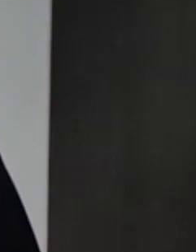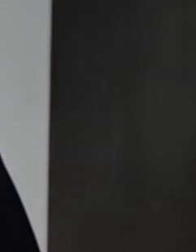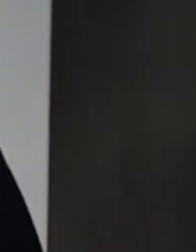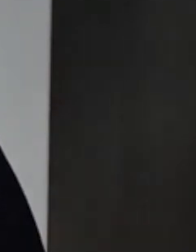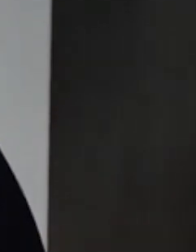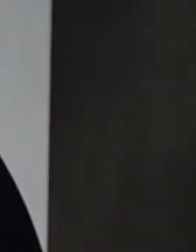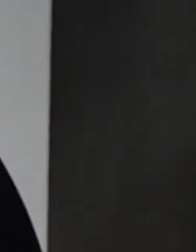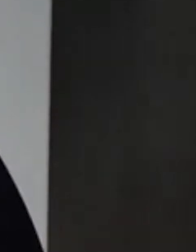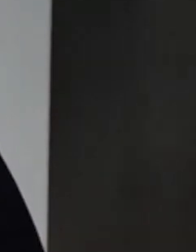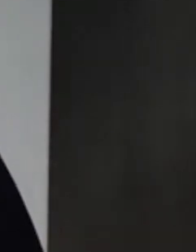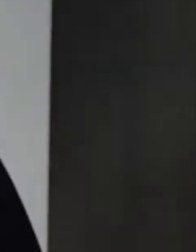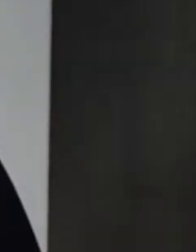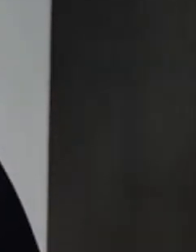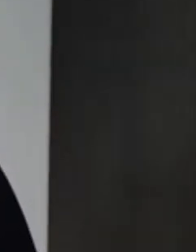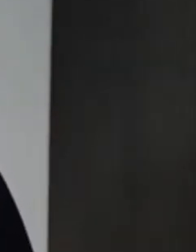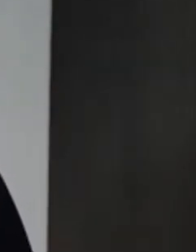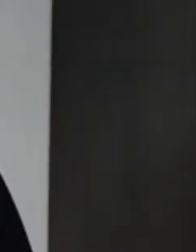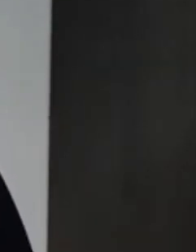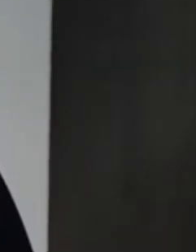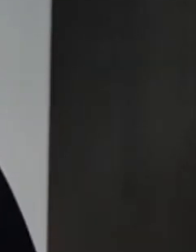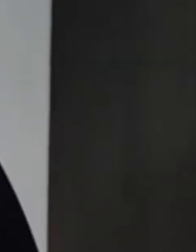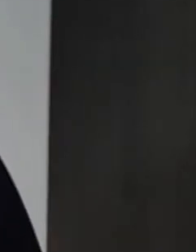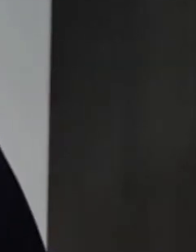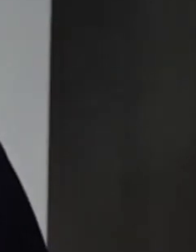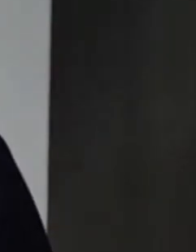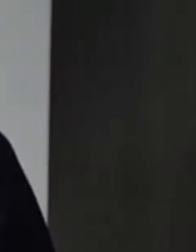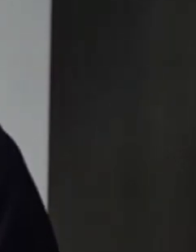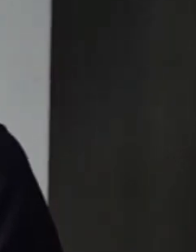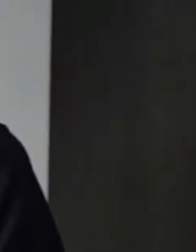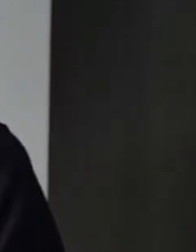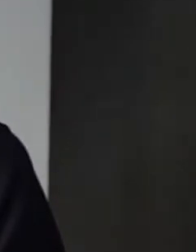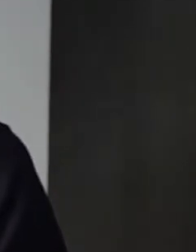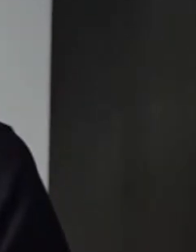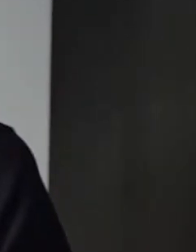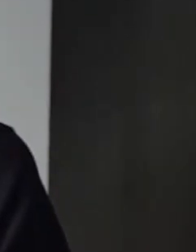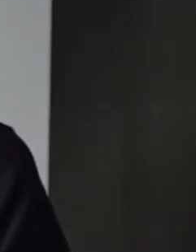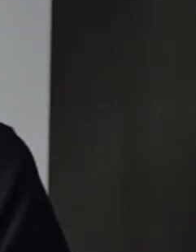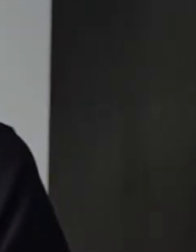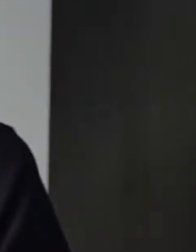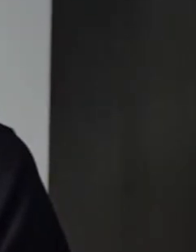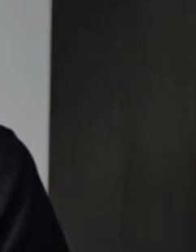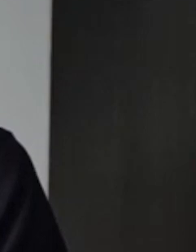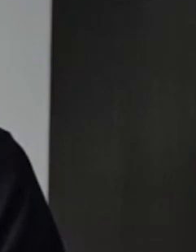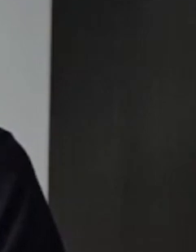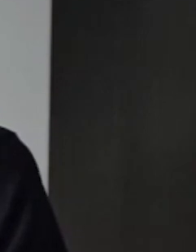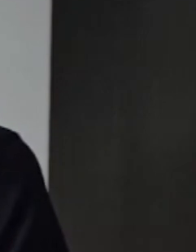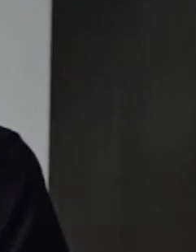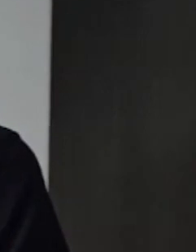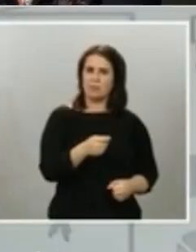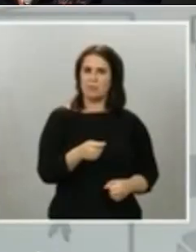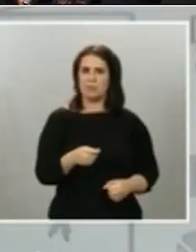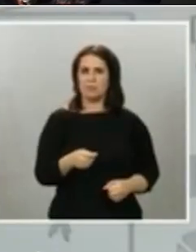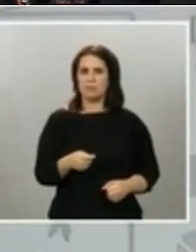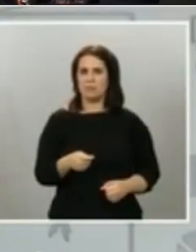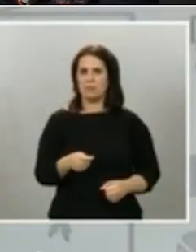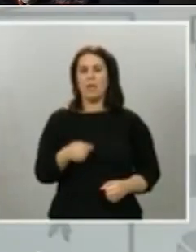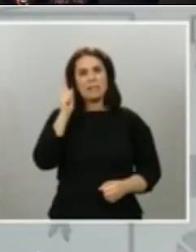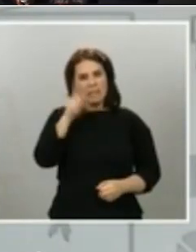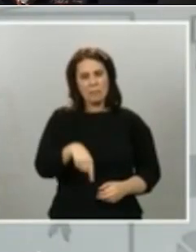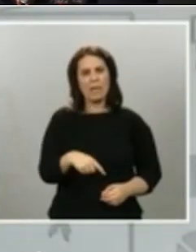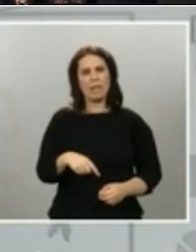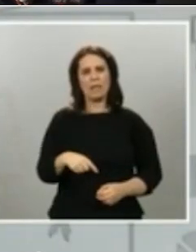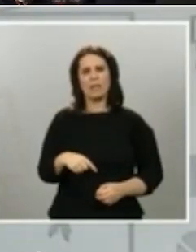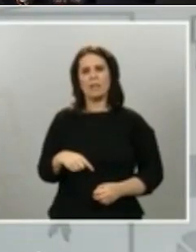igualmente separatista más abierta sobre la salud pública ya prima la ideología prima la